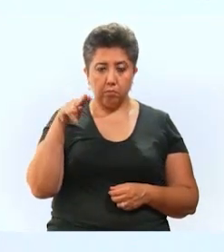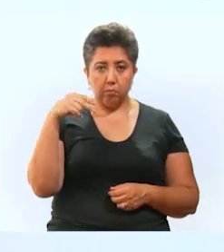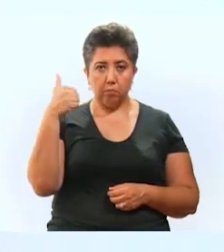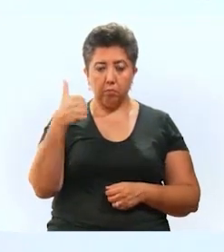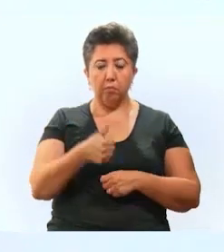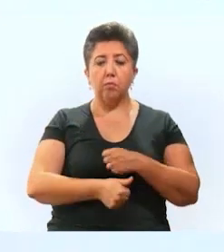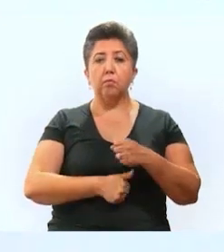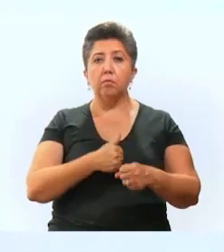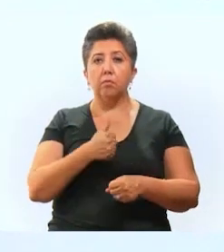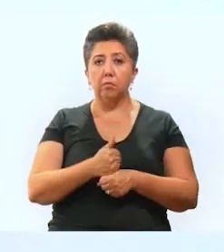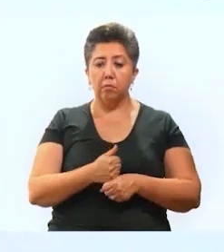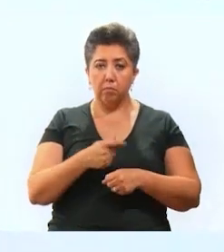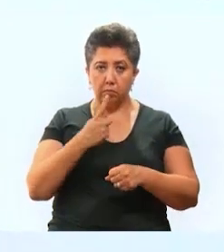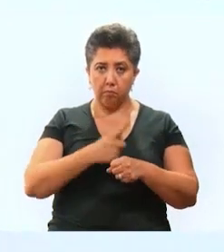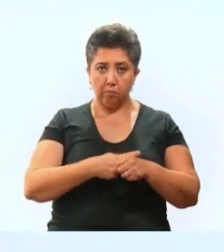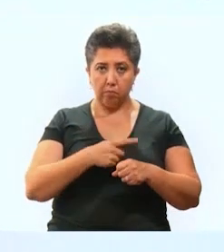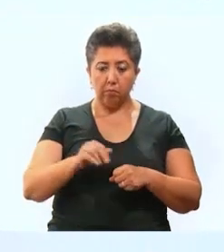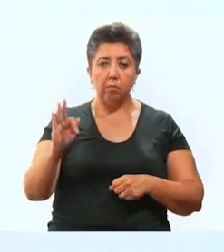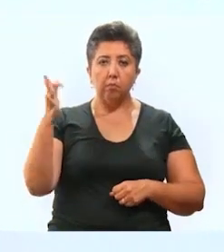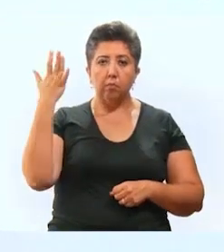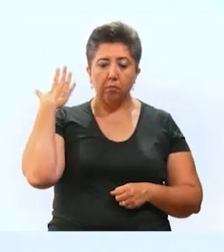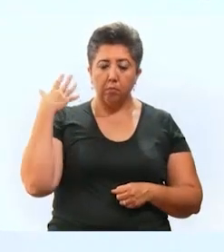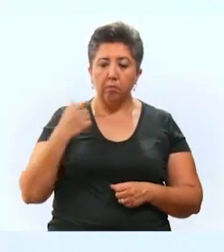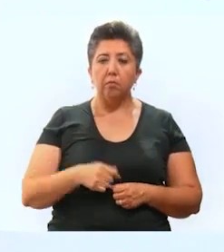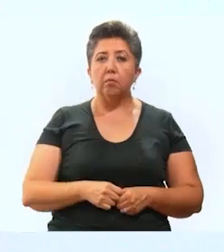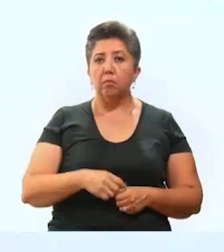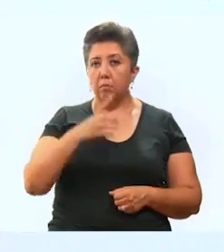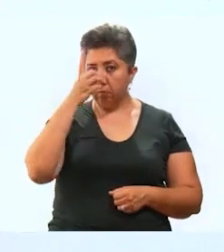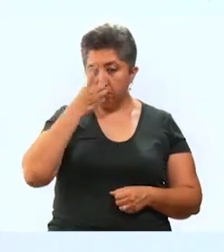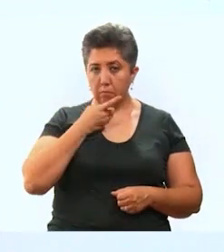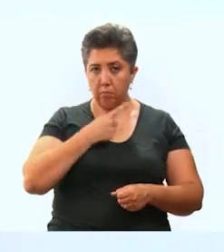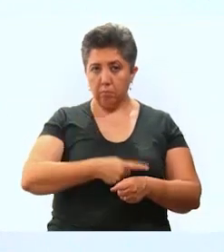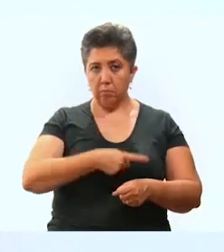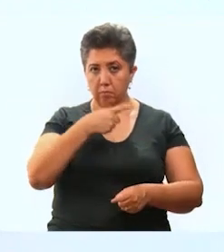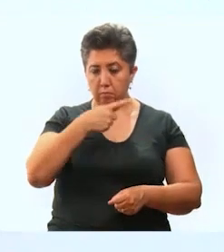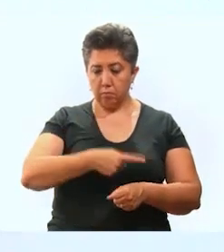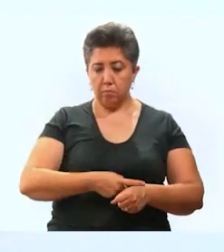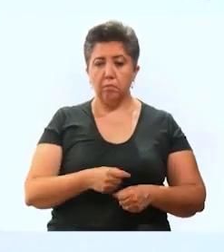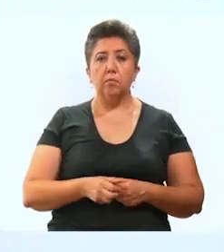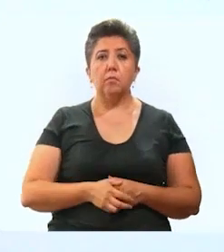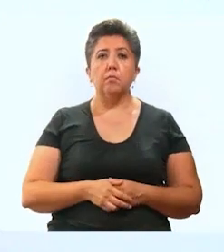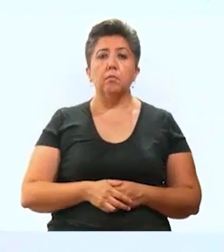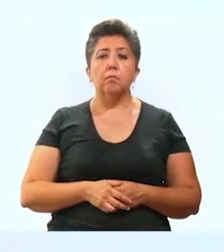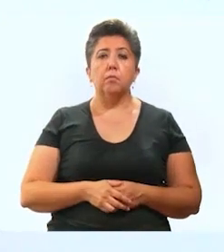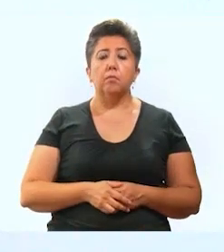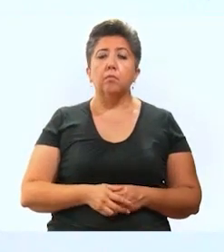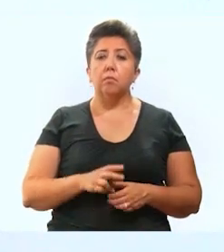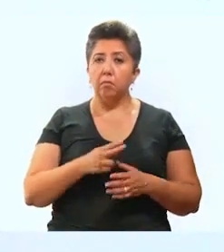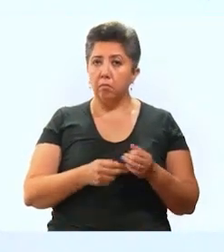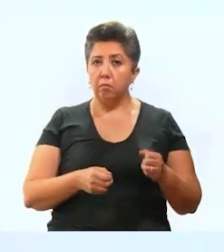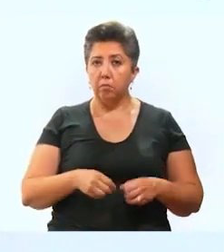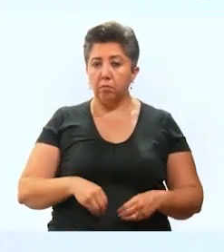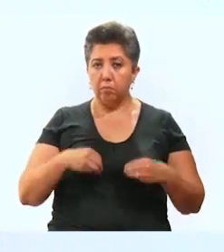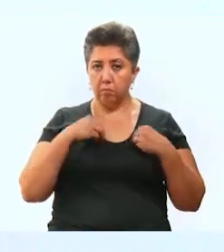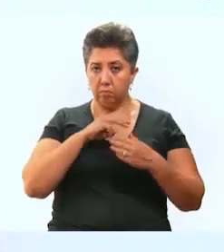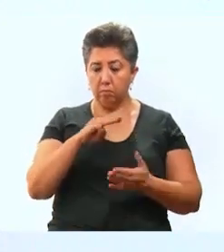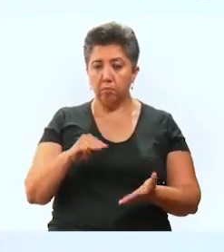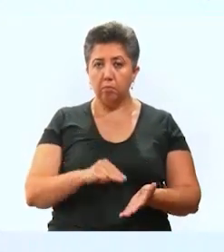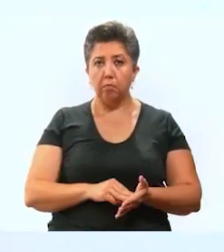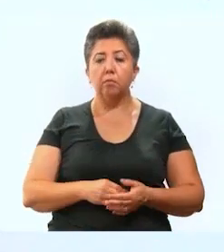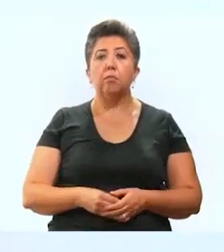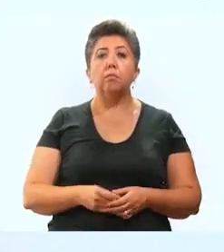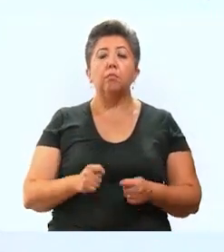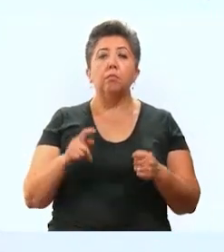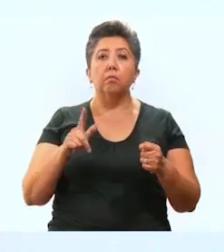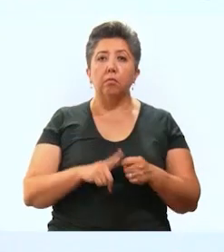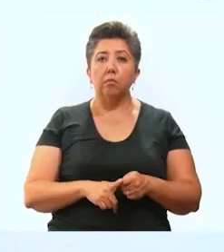86 años de edad. Sus principales enfermedades fueron diabetes e hipertensión arterial. Ambos residían en Mérida.